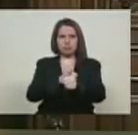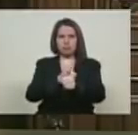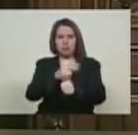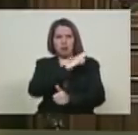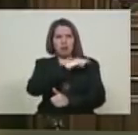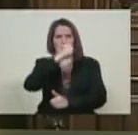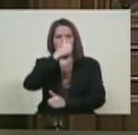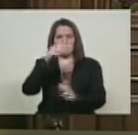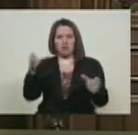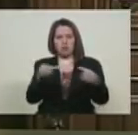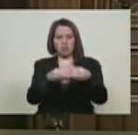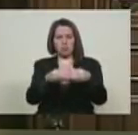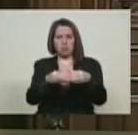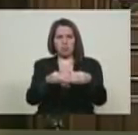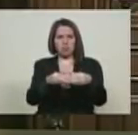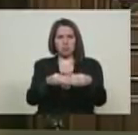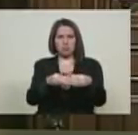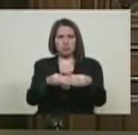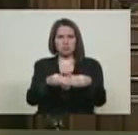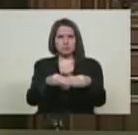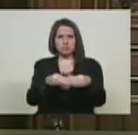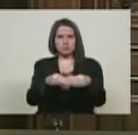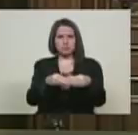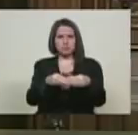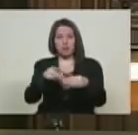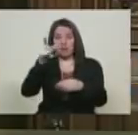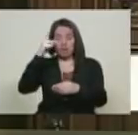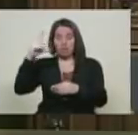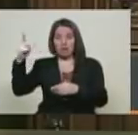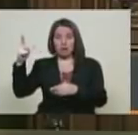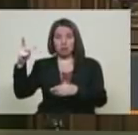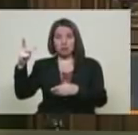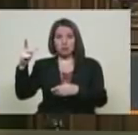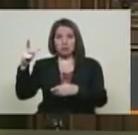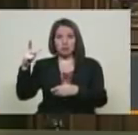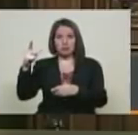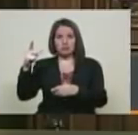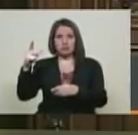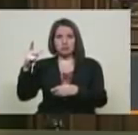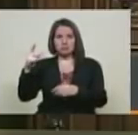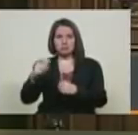jefe de la guarida y de la logística